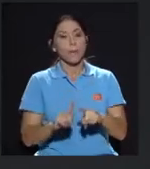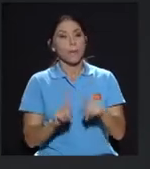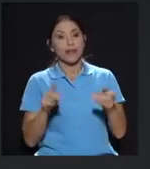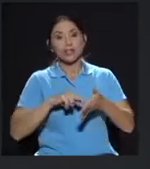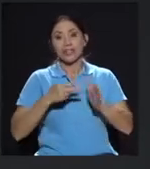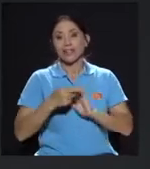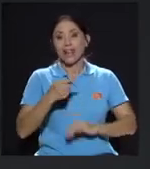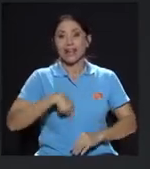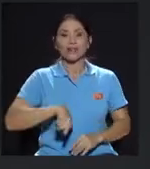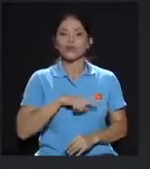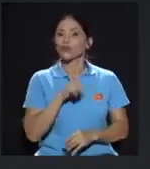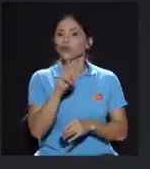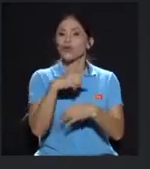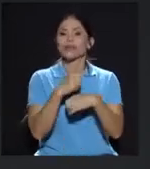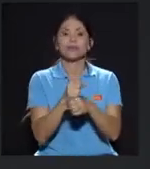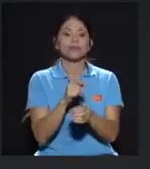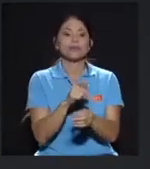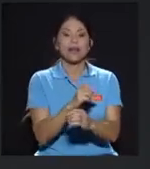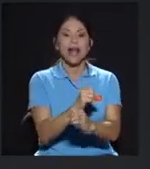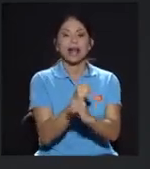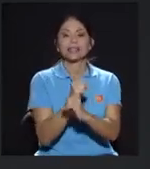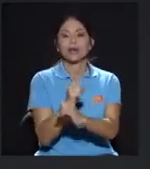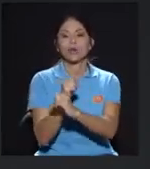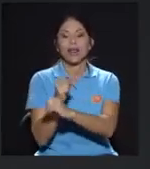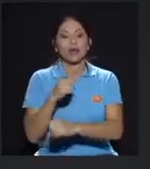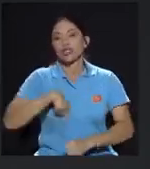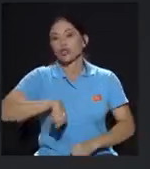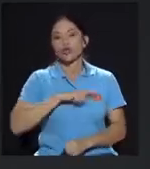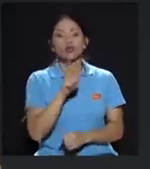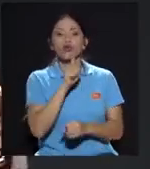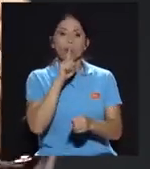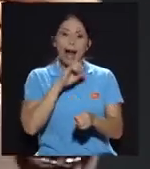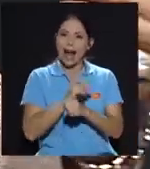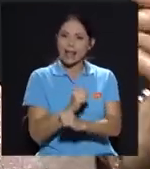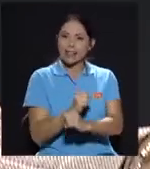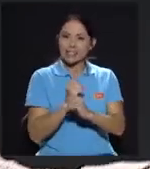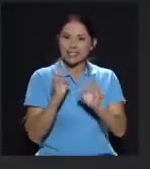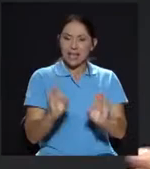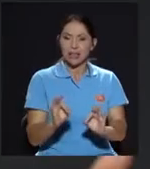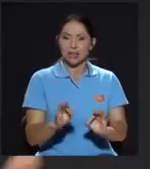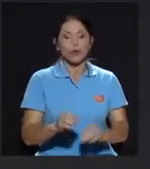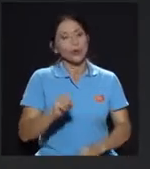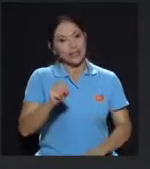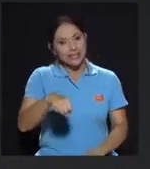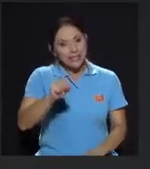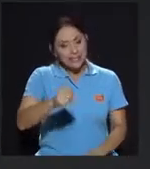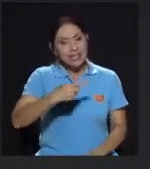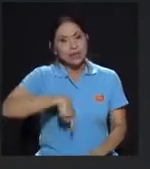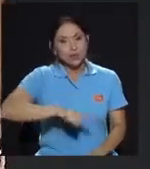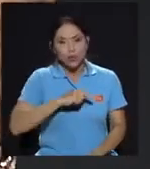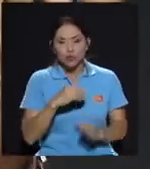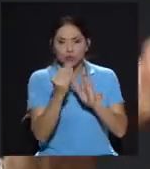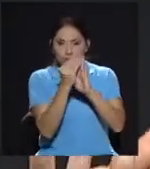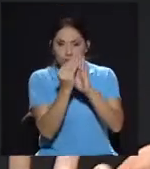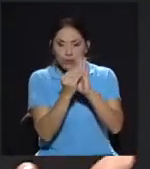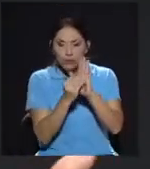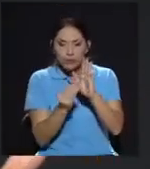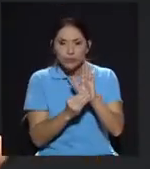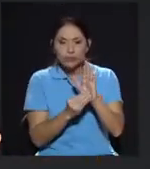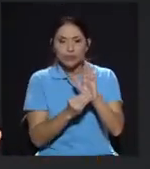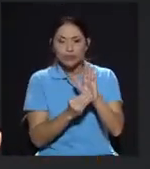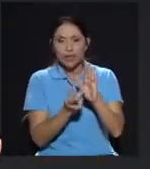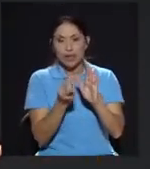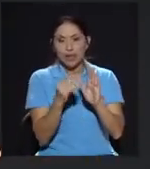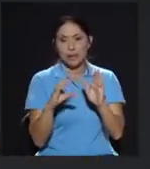no somos aseguradores o sea nosotros no estamos garantizando si es que tengo un marco de actuación tanto el inversionista